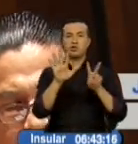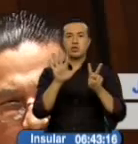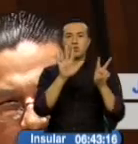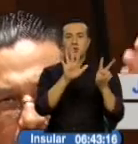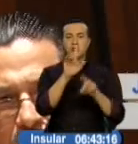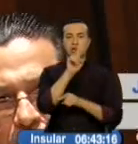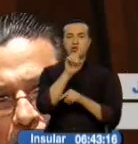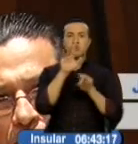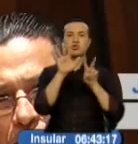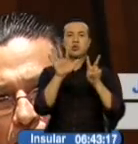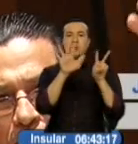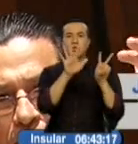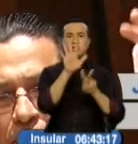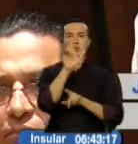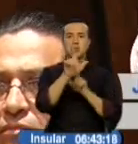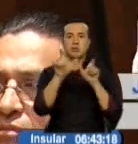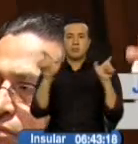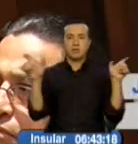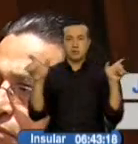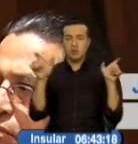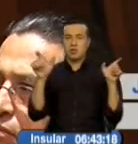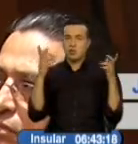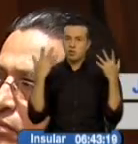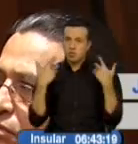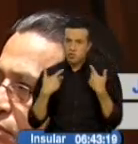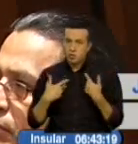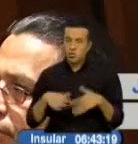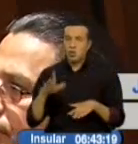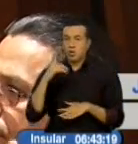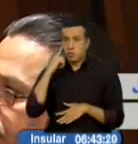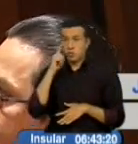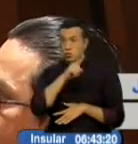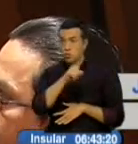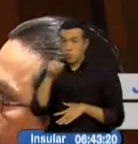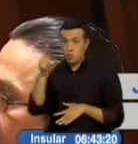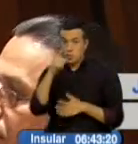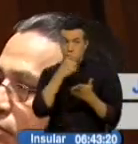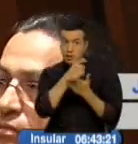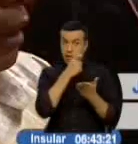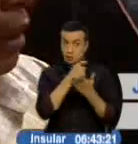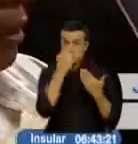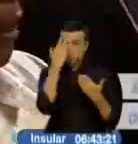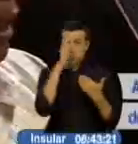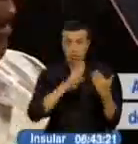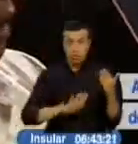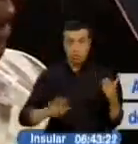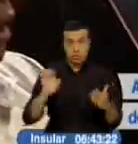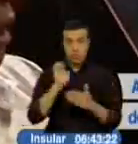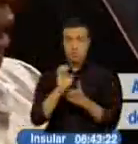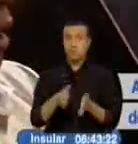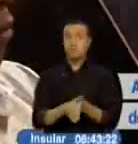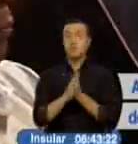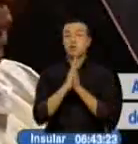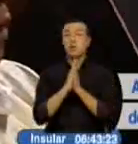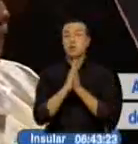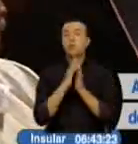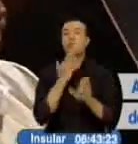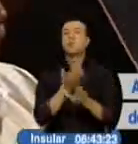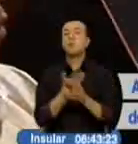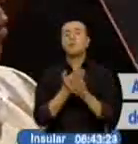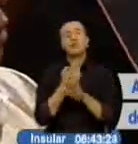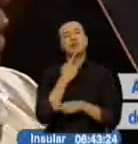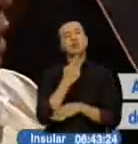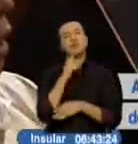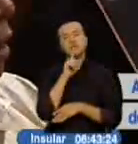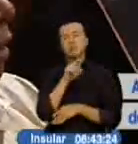177 personas que están siendo procesados, perseguidos políticos en el Ecuador. La solicitud propone que se aplique la amnistía